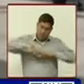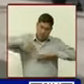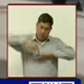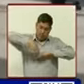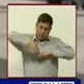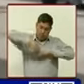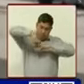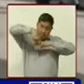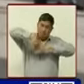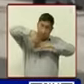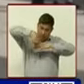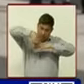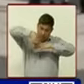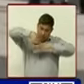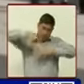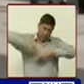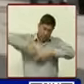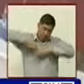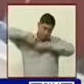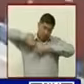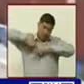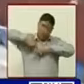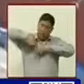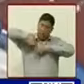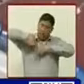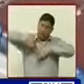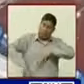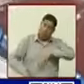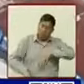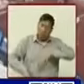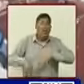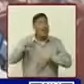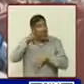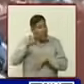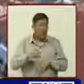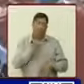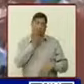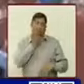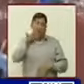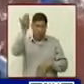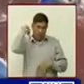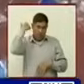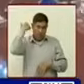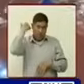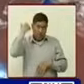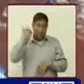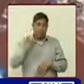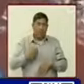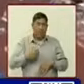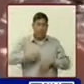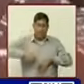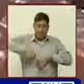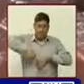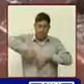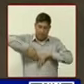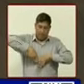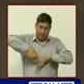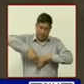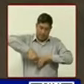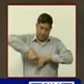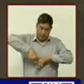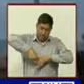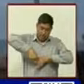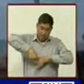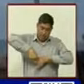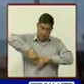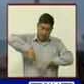colgada de estos elementos. Y el sistema de anclaje en aquella oportunidad era un sistema de gasa a presión. Y eso,